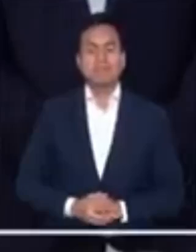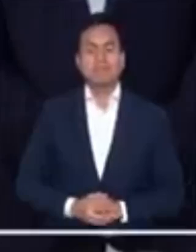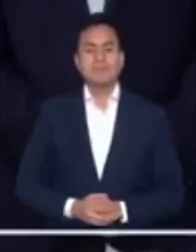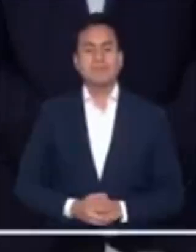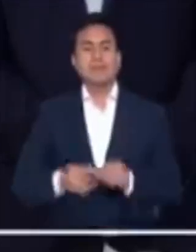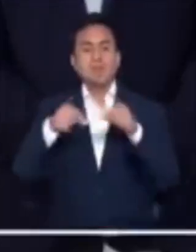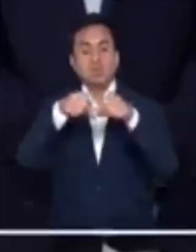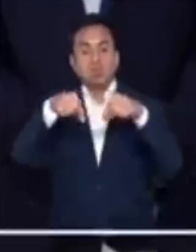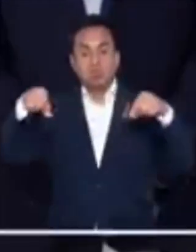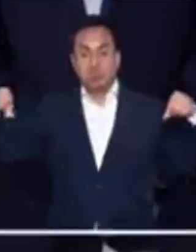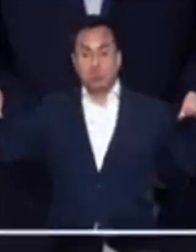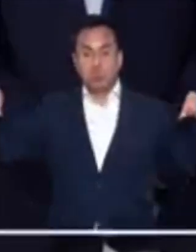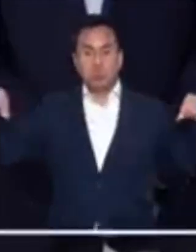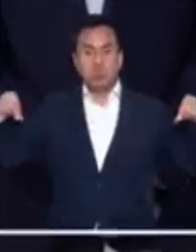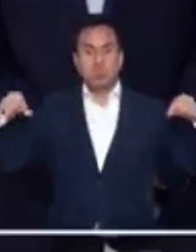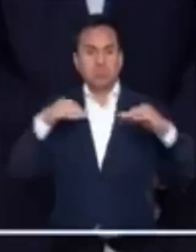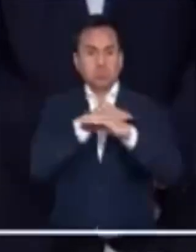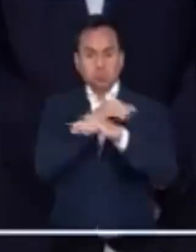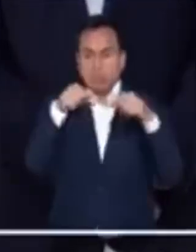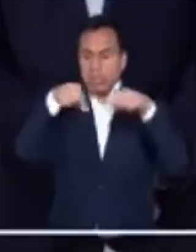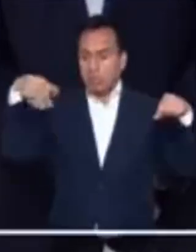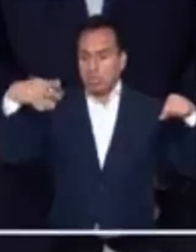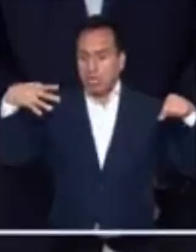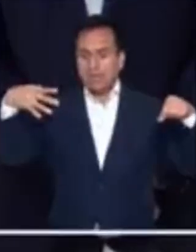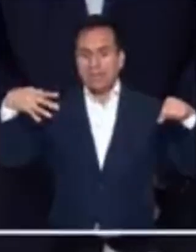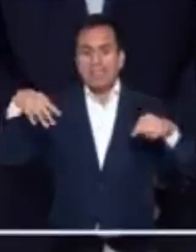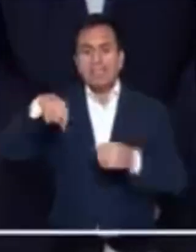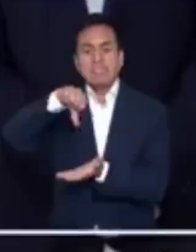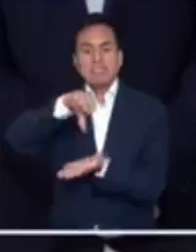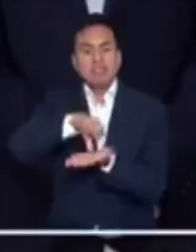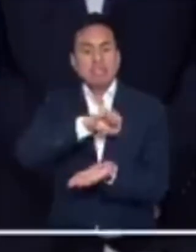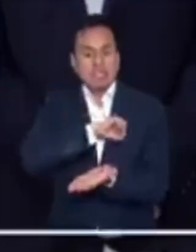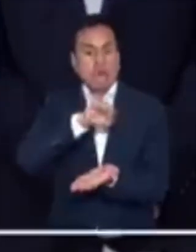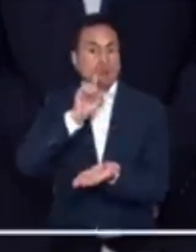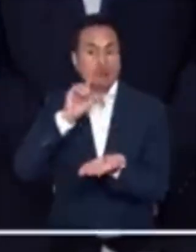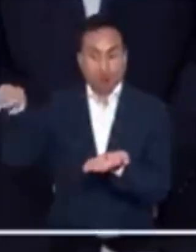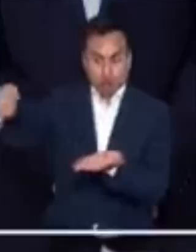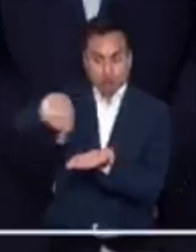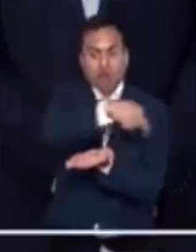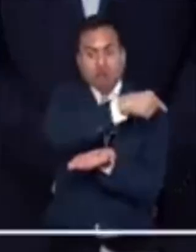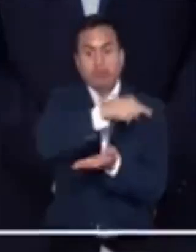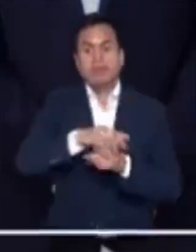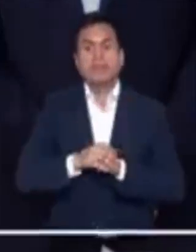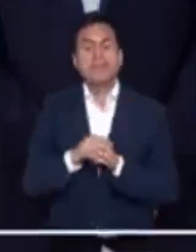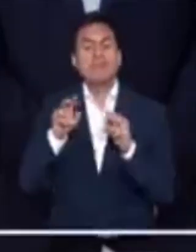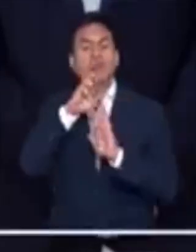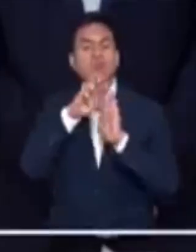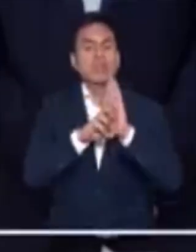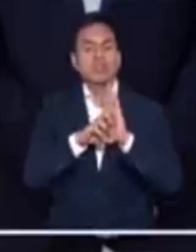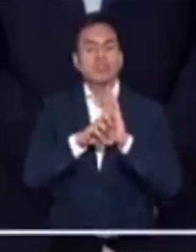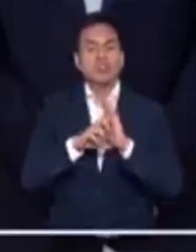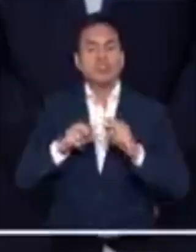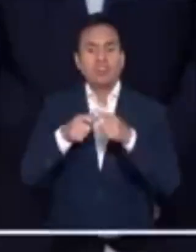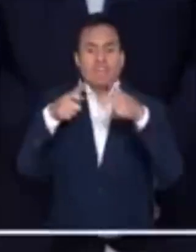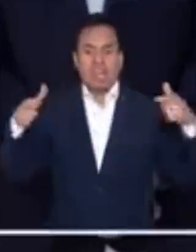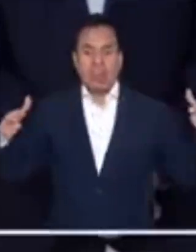es un tramo muy, muy significativo, el tramo, por cierto, que pasa por el centro de la ciudad, y es un proyecto grande